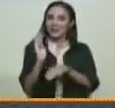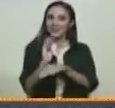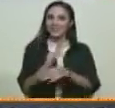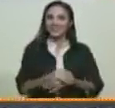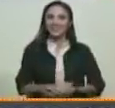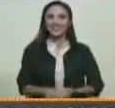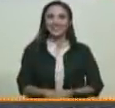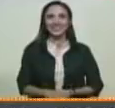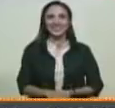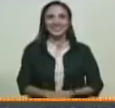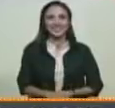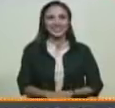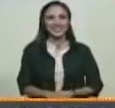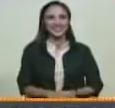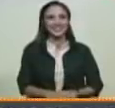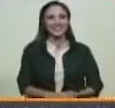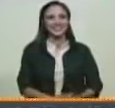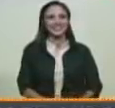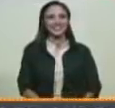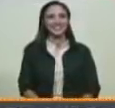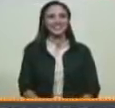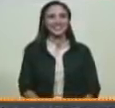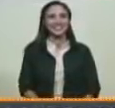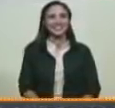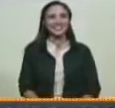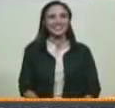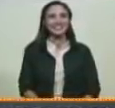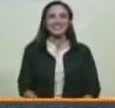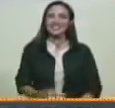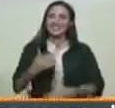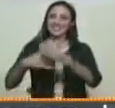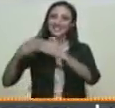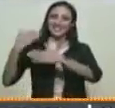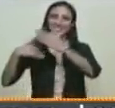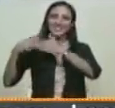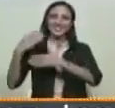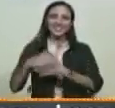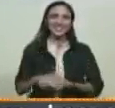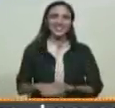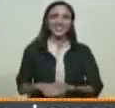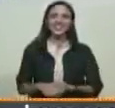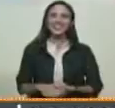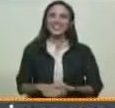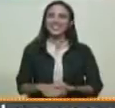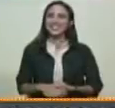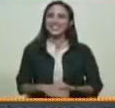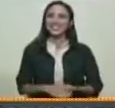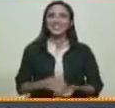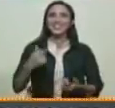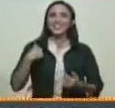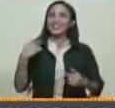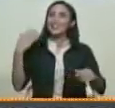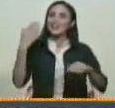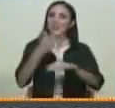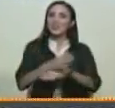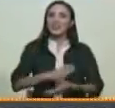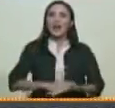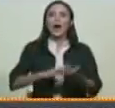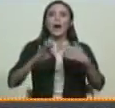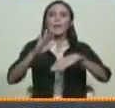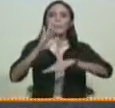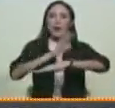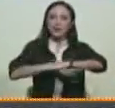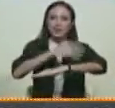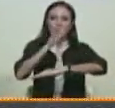por el coco esto. Como pasó una vez en Barcelona, yo iba en una manifestación y